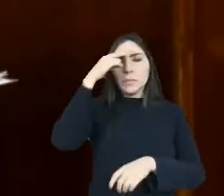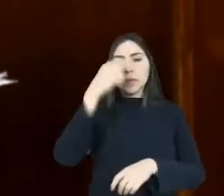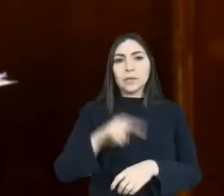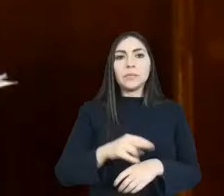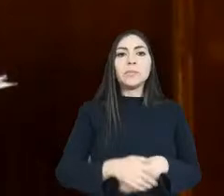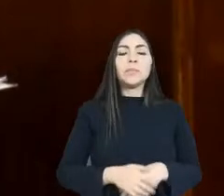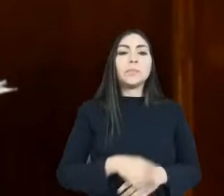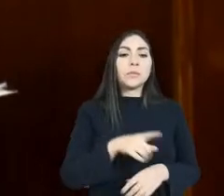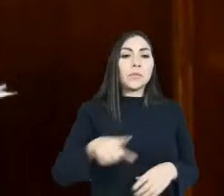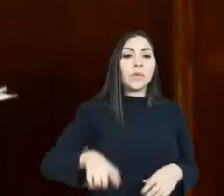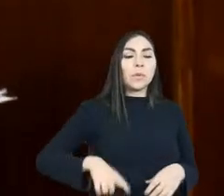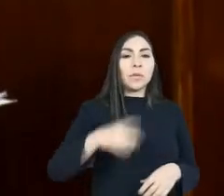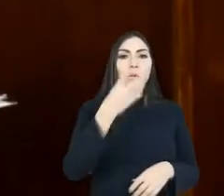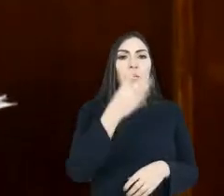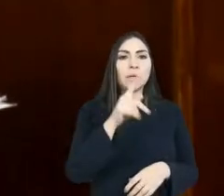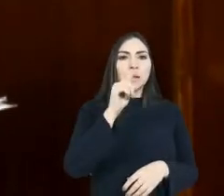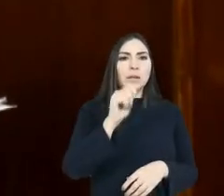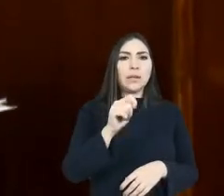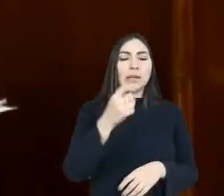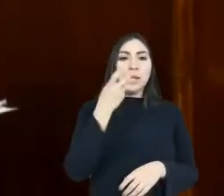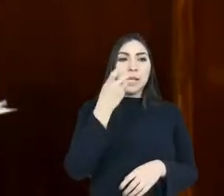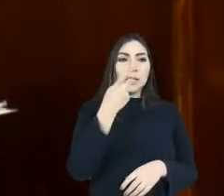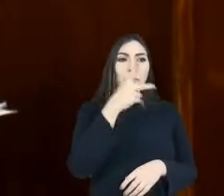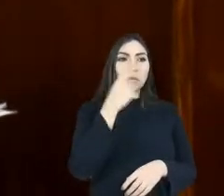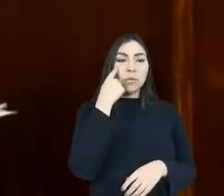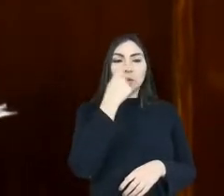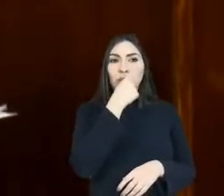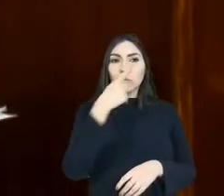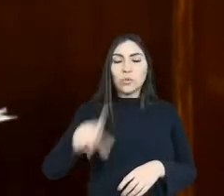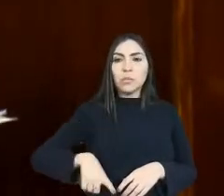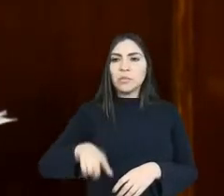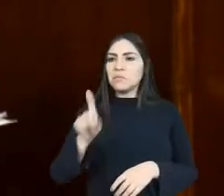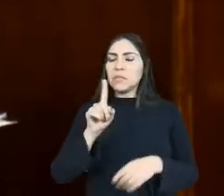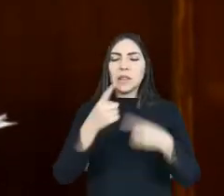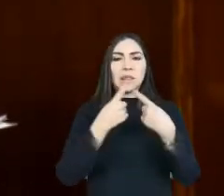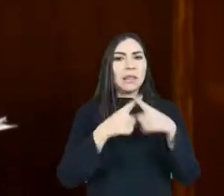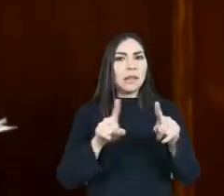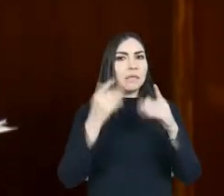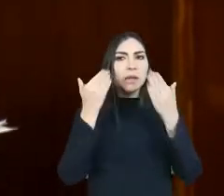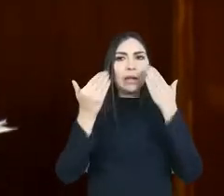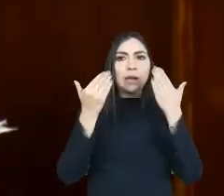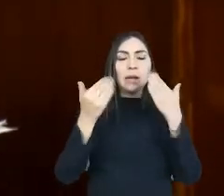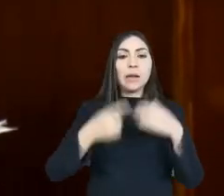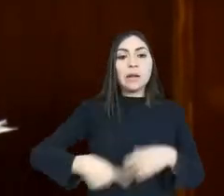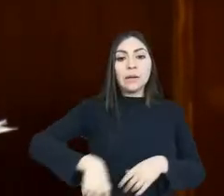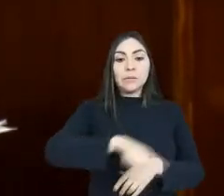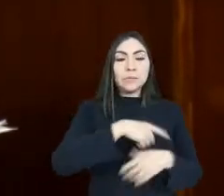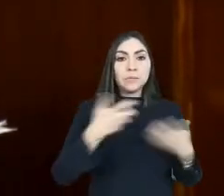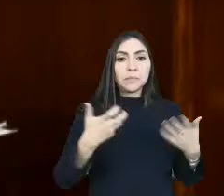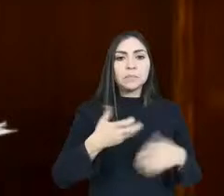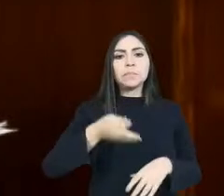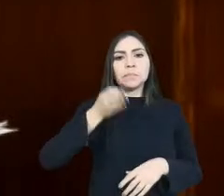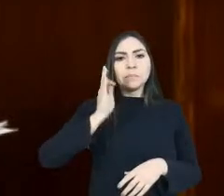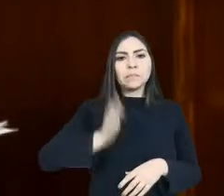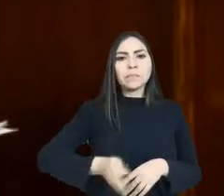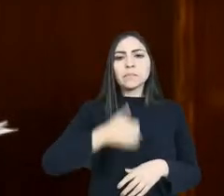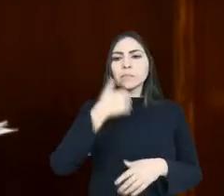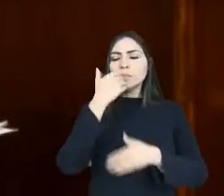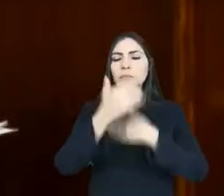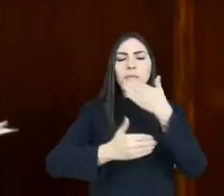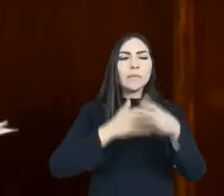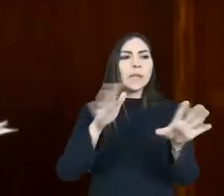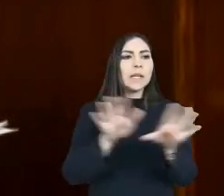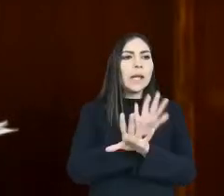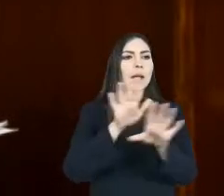Transformación vista y contrasta de esta visión. Por el contrario, quienes la construimos, asumimos la tarea de cambiar la visión de